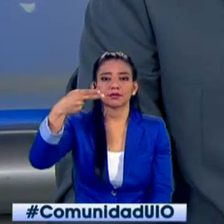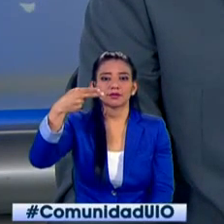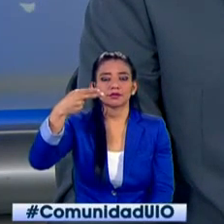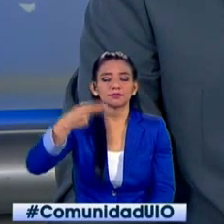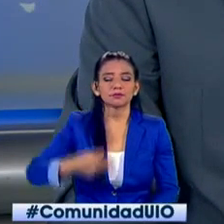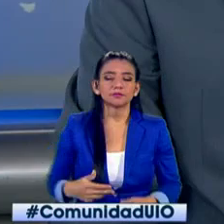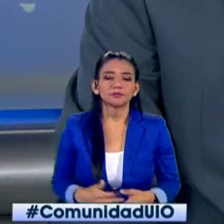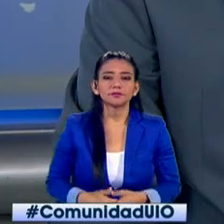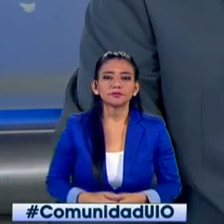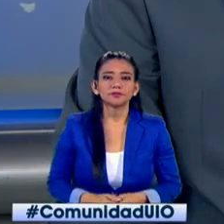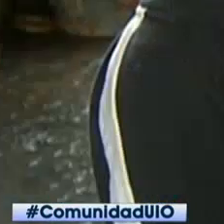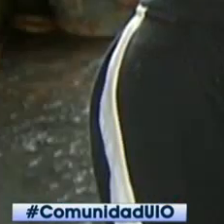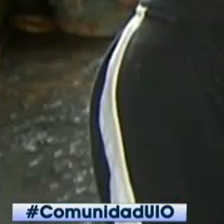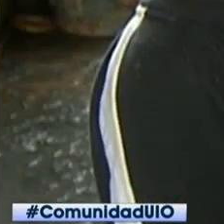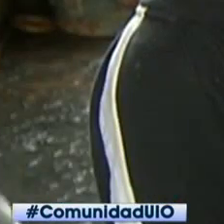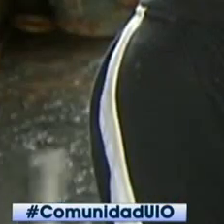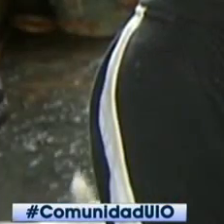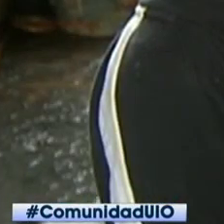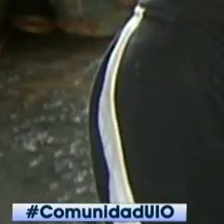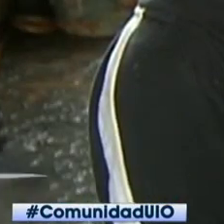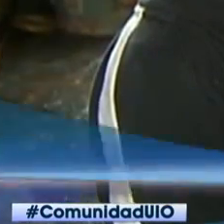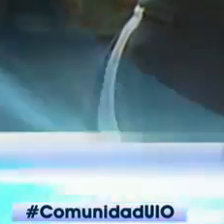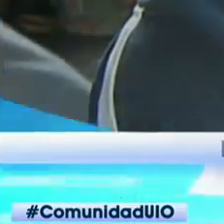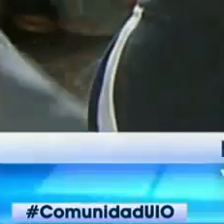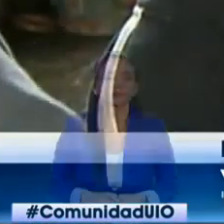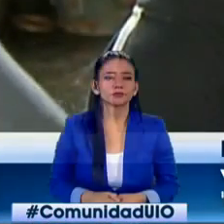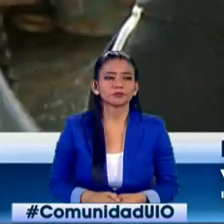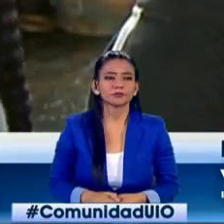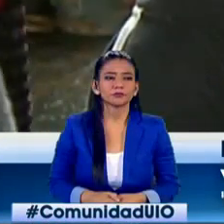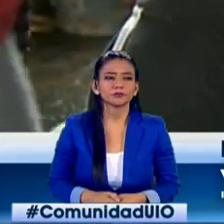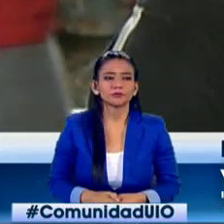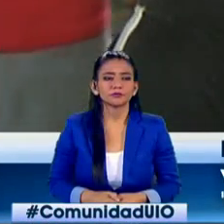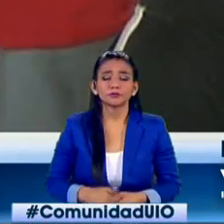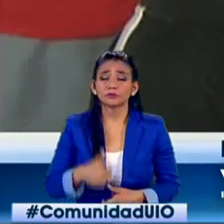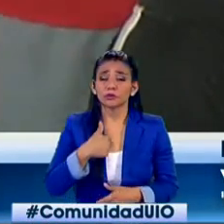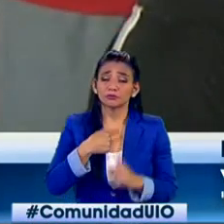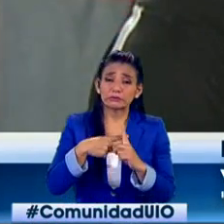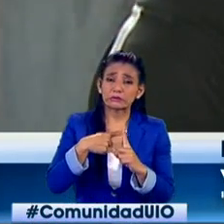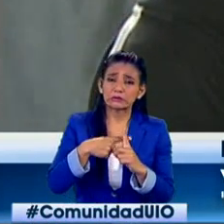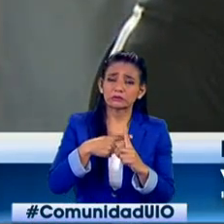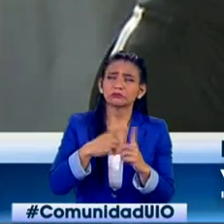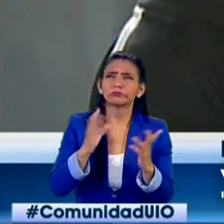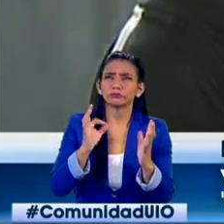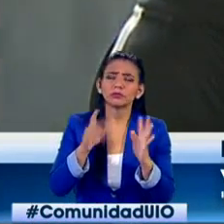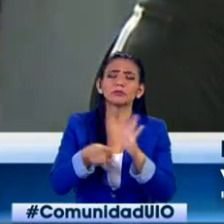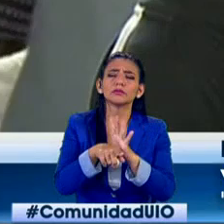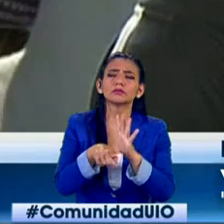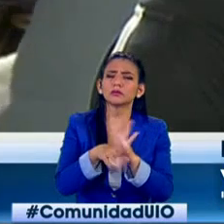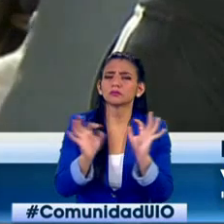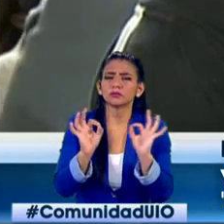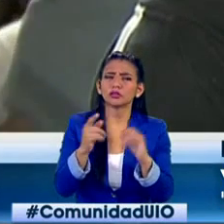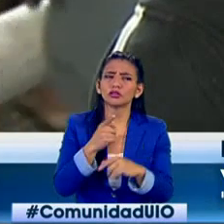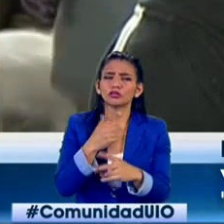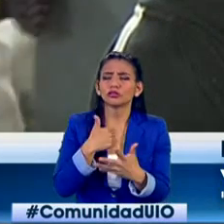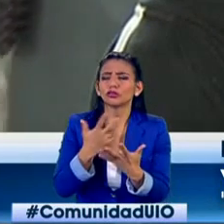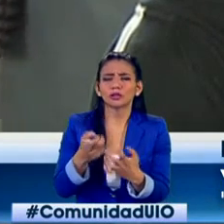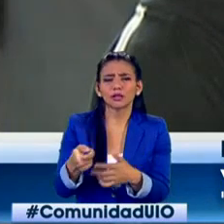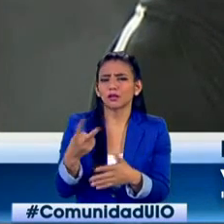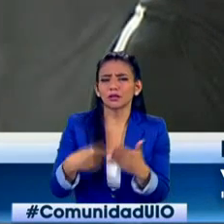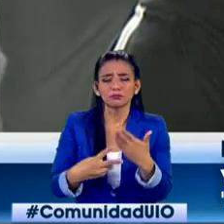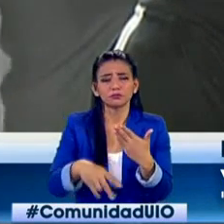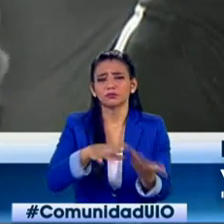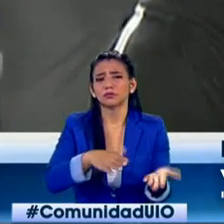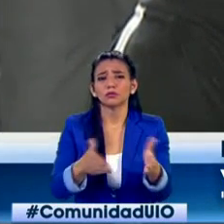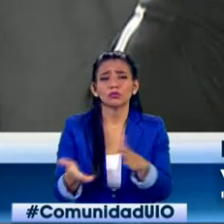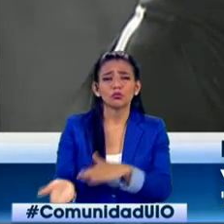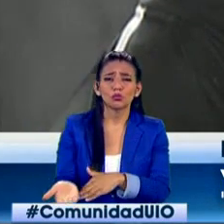H. Pensamientos negativos. Ellos sí que ya digo, ¿por qué mejor no morir,